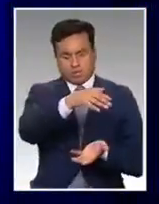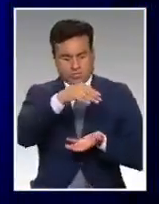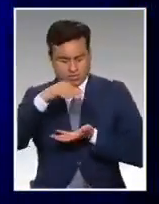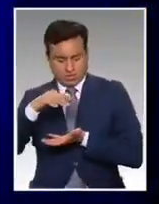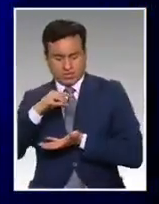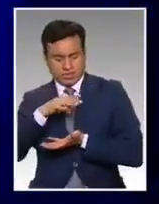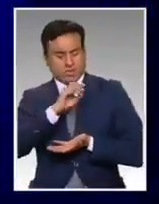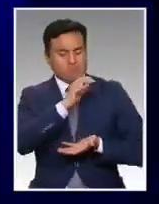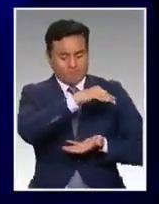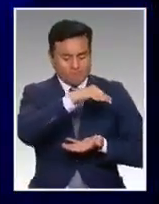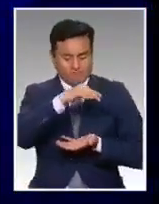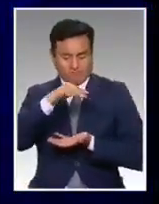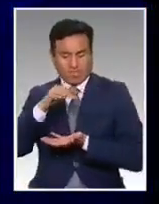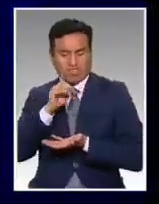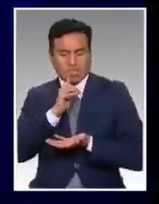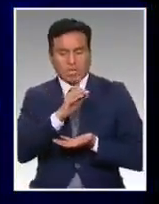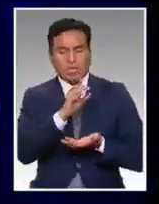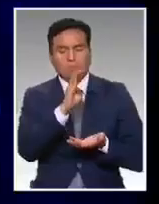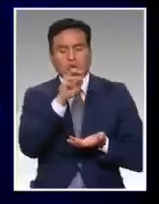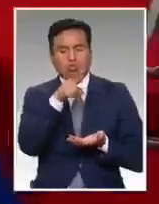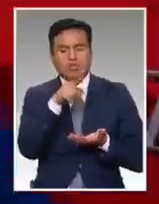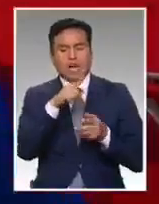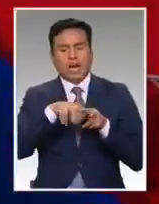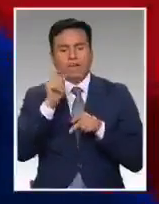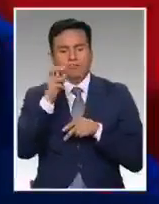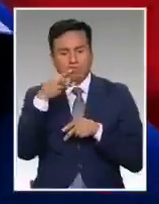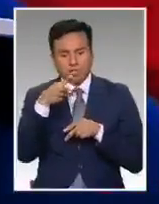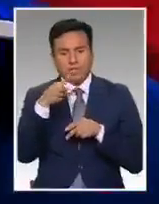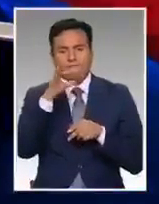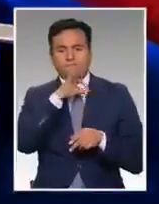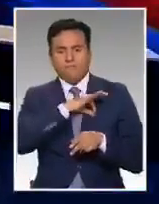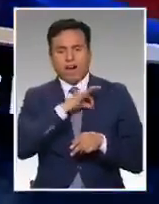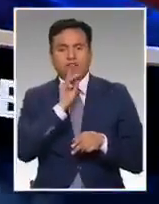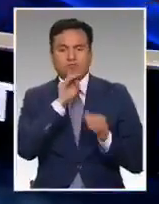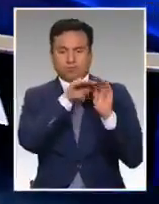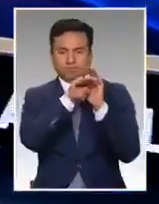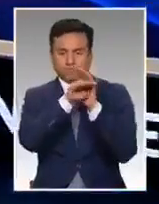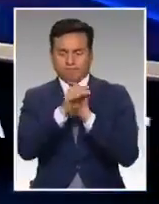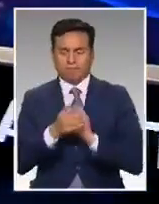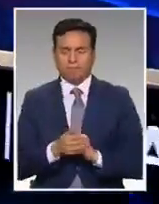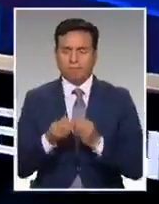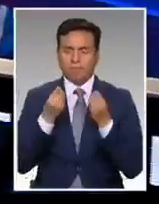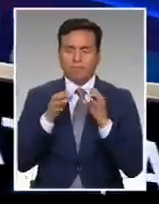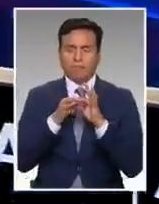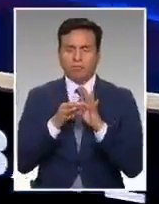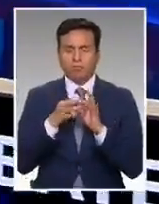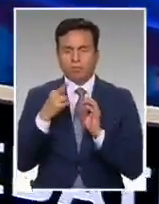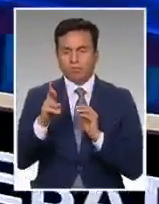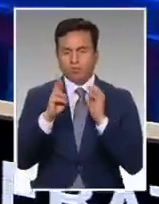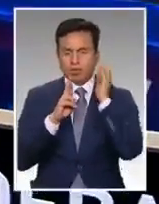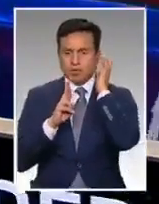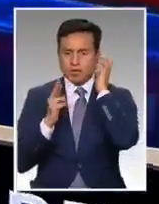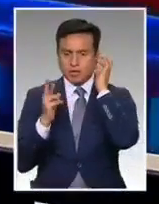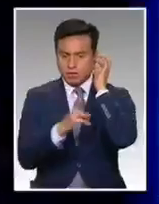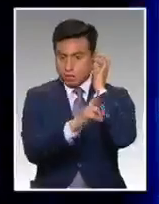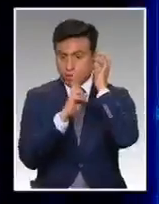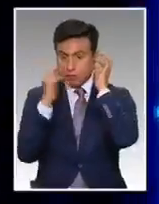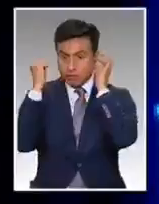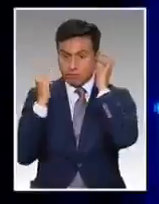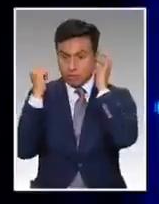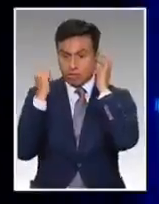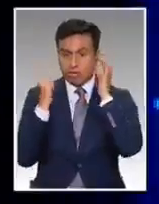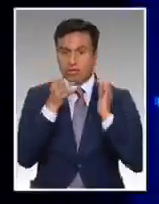ahorros de chile que están insisto en bonos acciones en bancos le agradecemos su respuesta a su derecho a réplica sabiduría